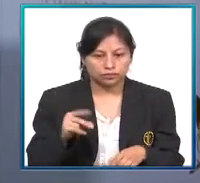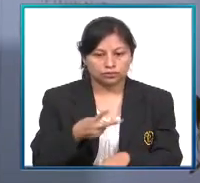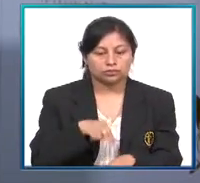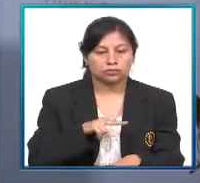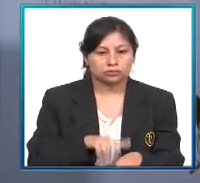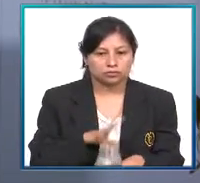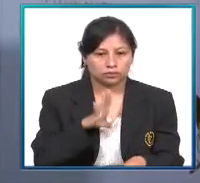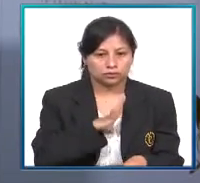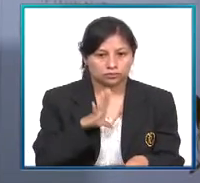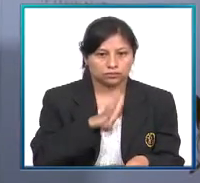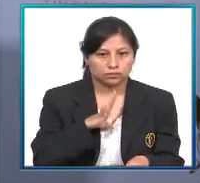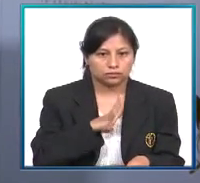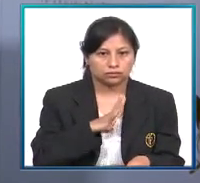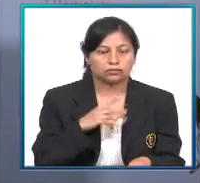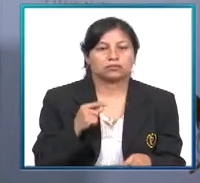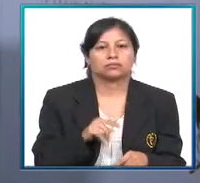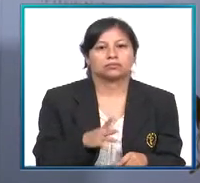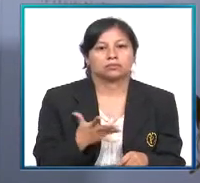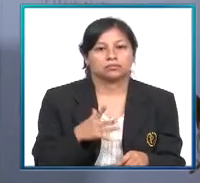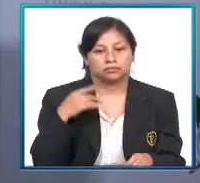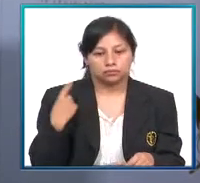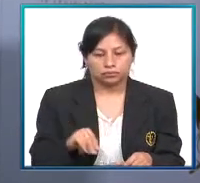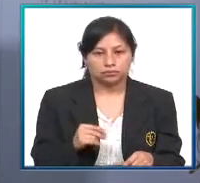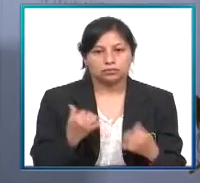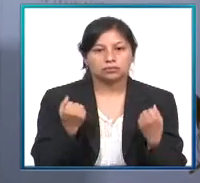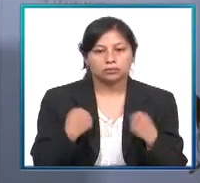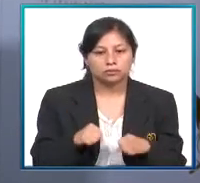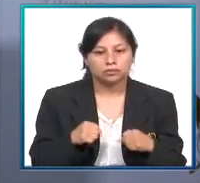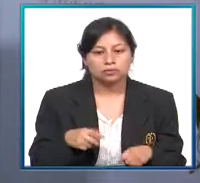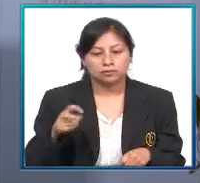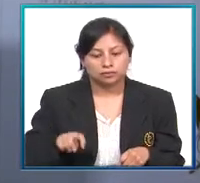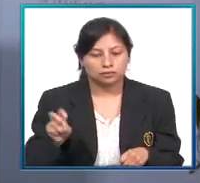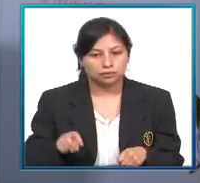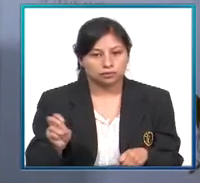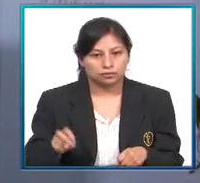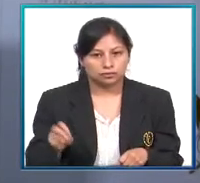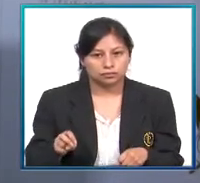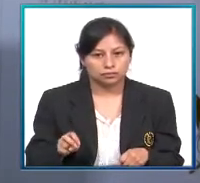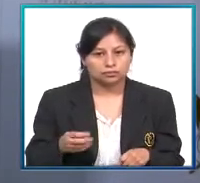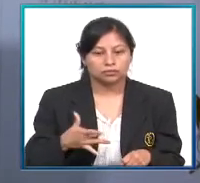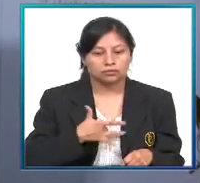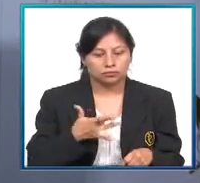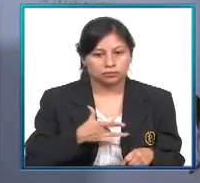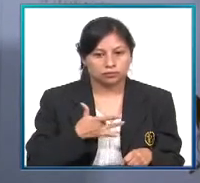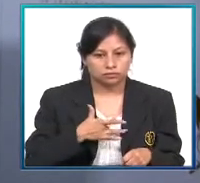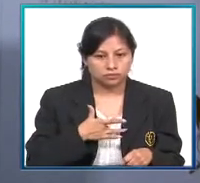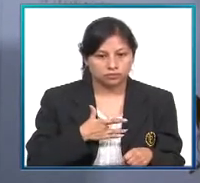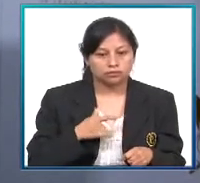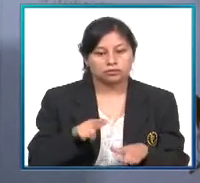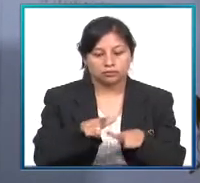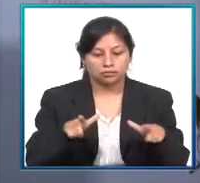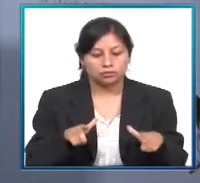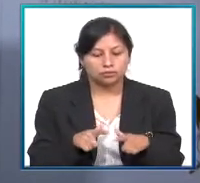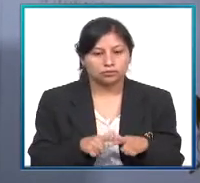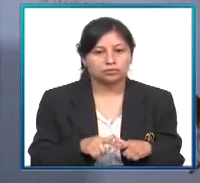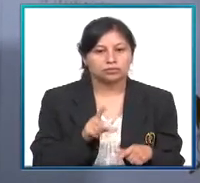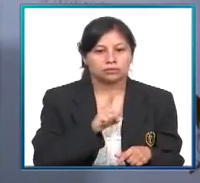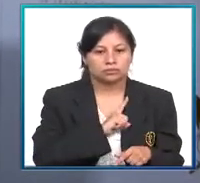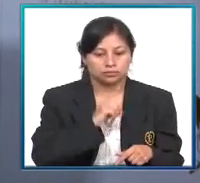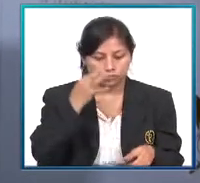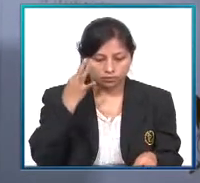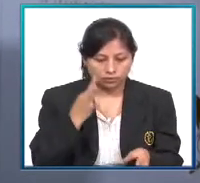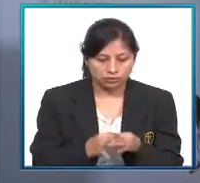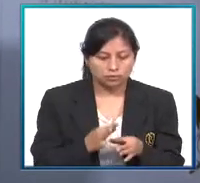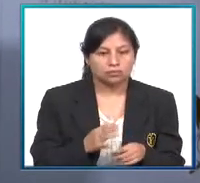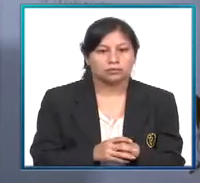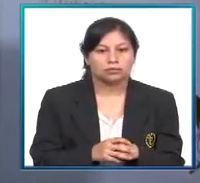y tenga una vigencia inmediata, ya que es una necesidad sentida de este sector, que es uno de los sectores que